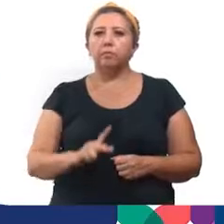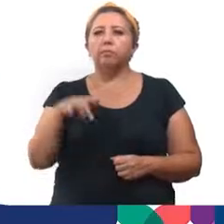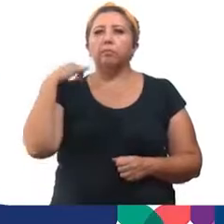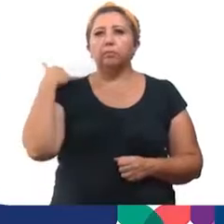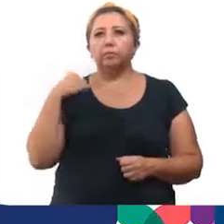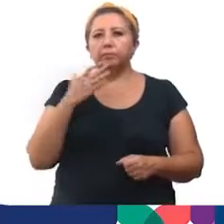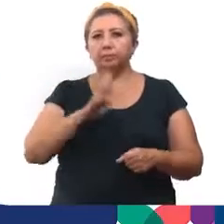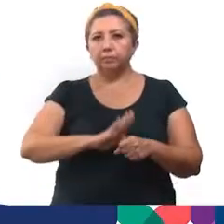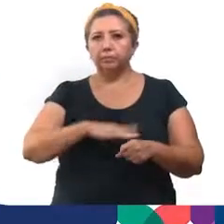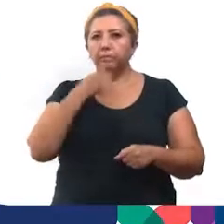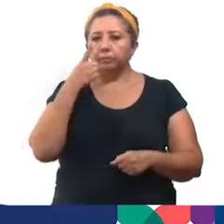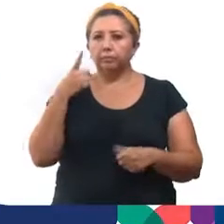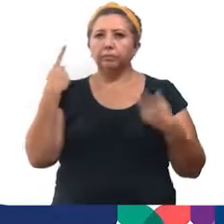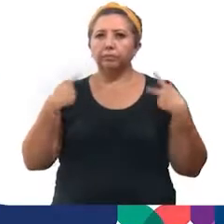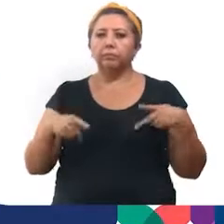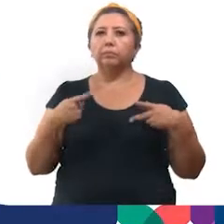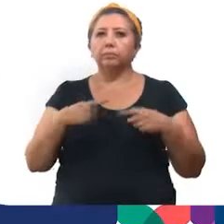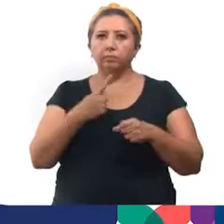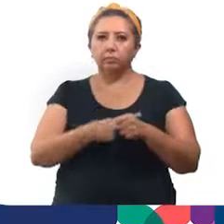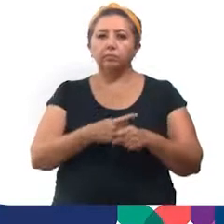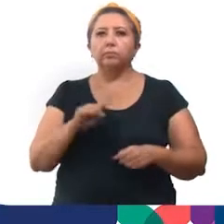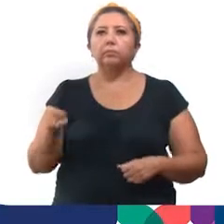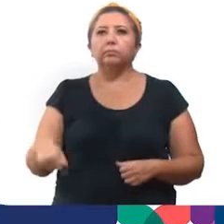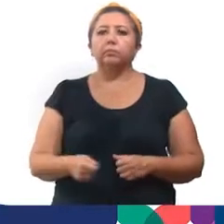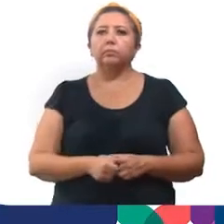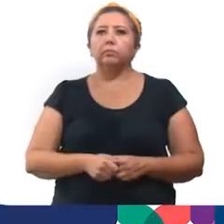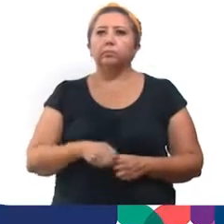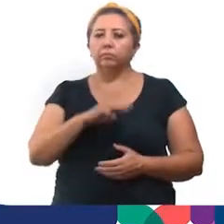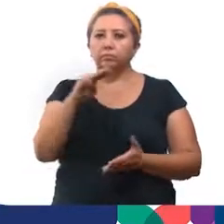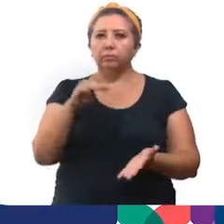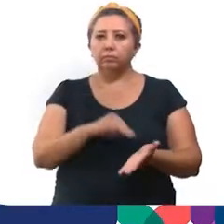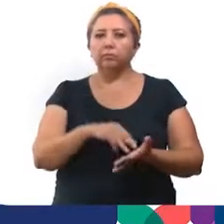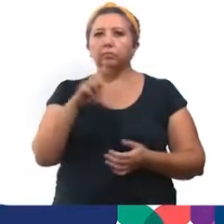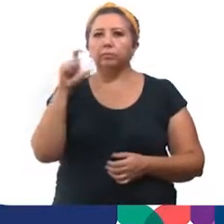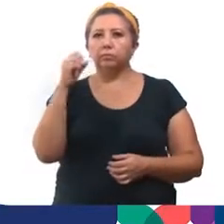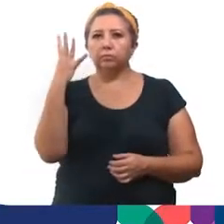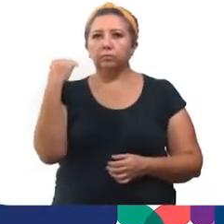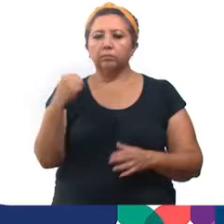de Yucatán con mayor número de personas contagiadas son Mérida con